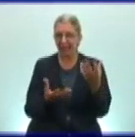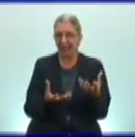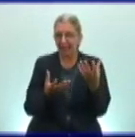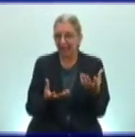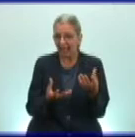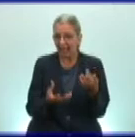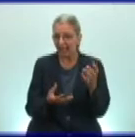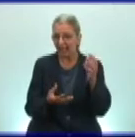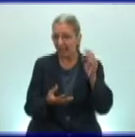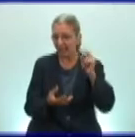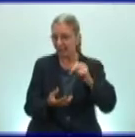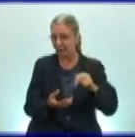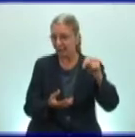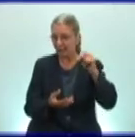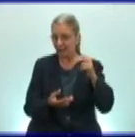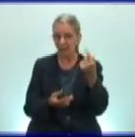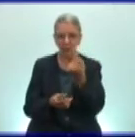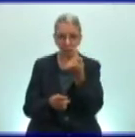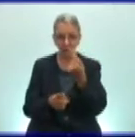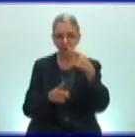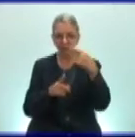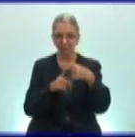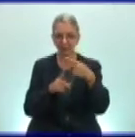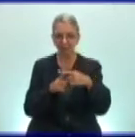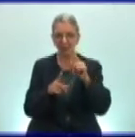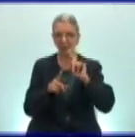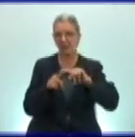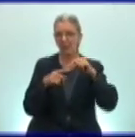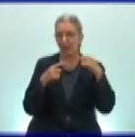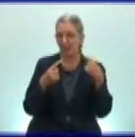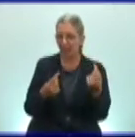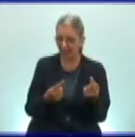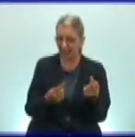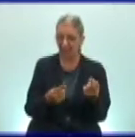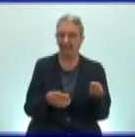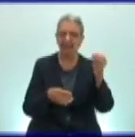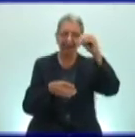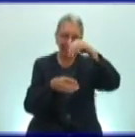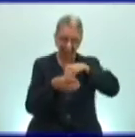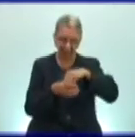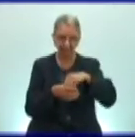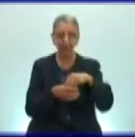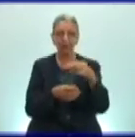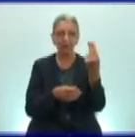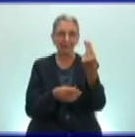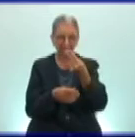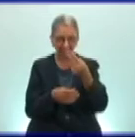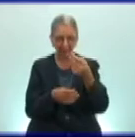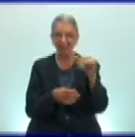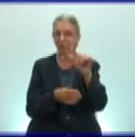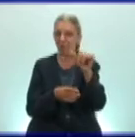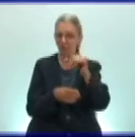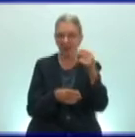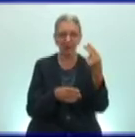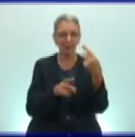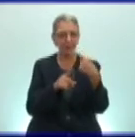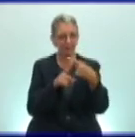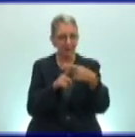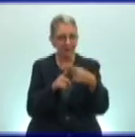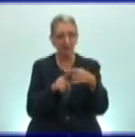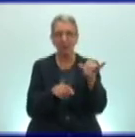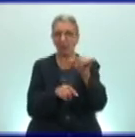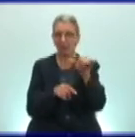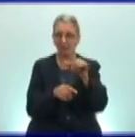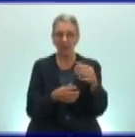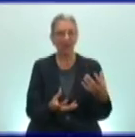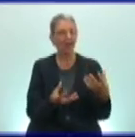nuclear es 1 positivo. ¿Por qué? Porque la carga nuclear también coincide con la cantidad de protones que